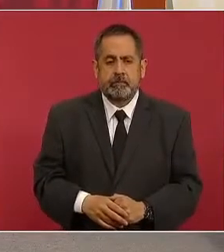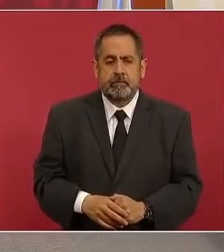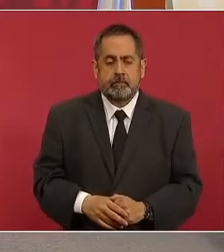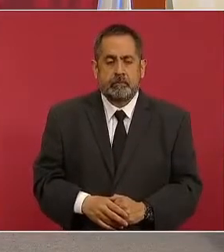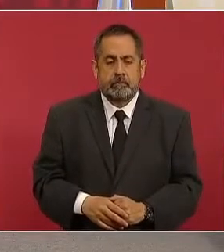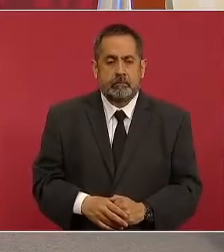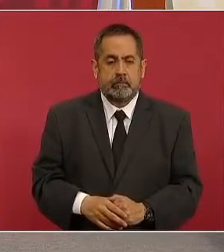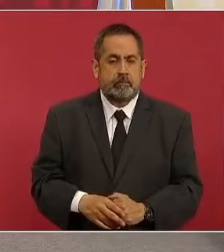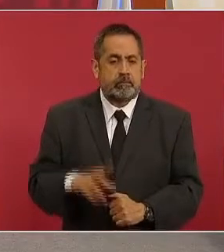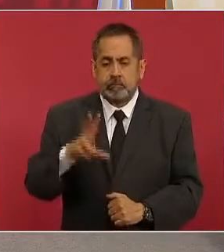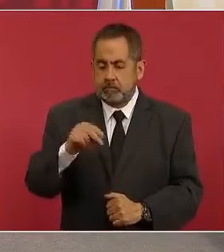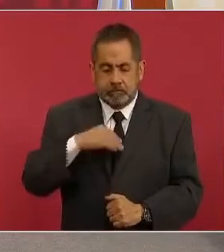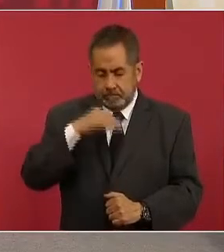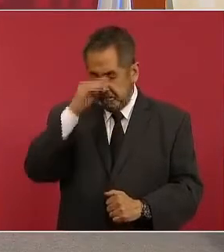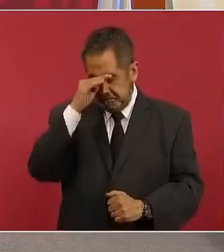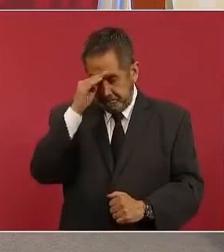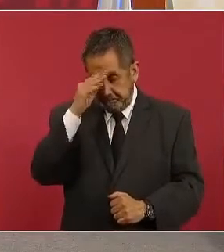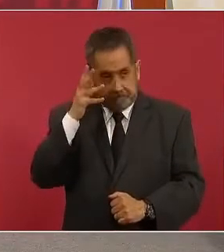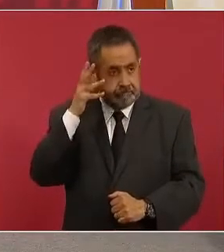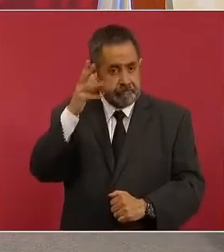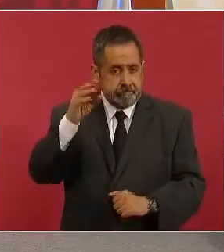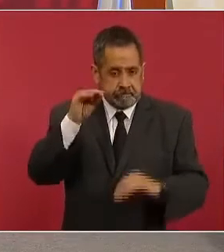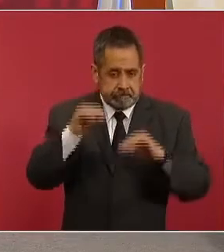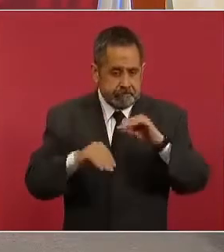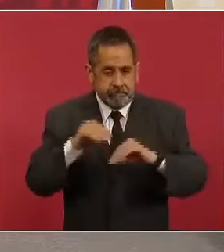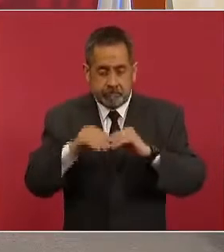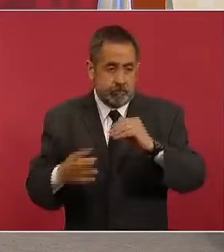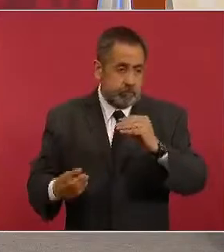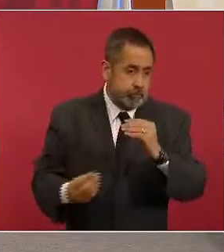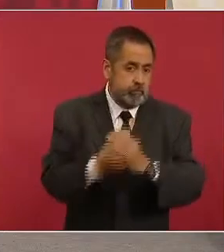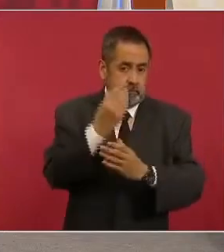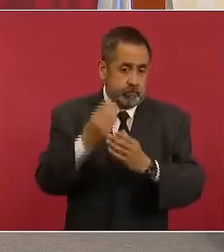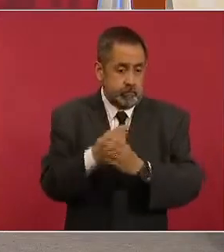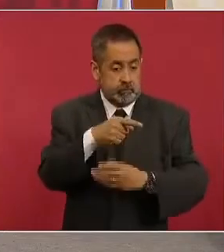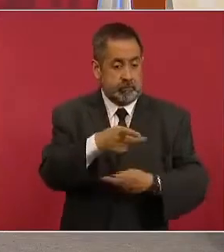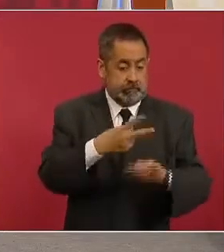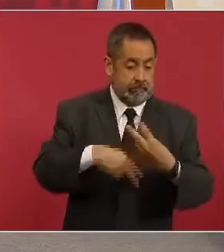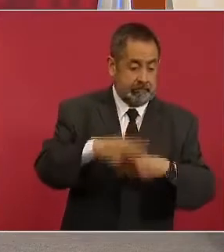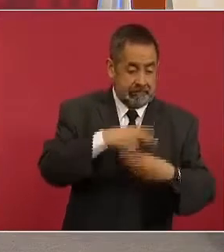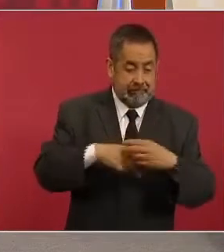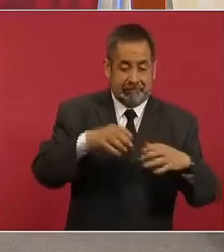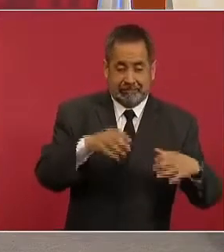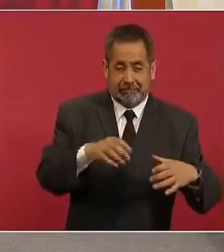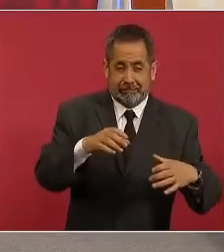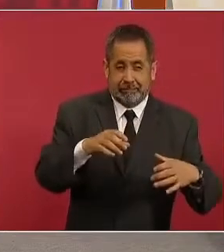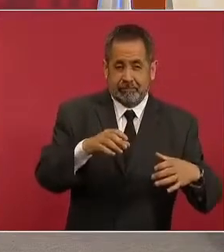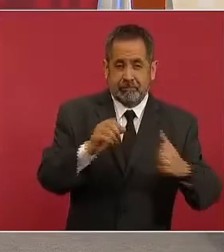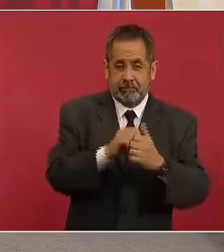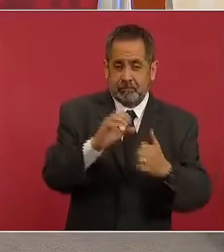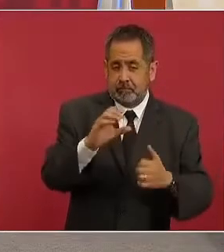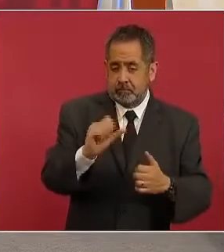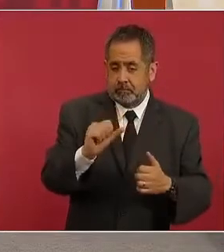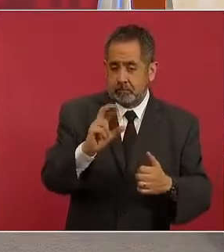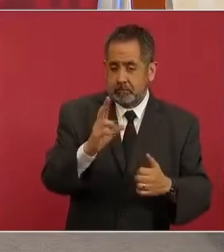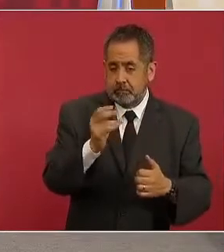No se planea construir ninguna nueva planta de generación a base de carbón.